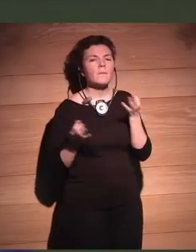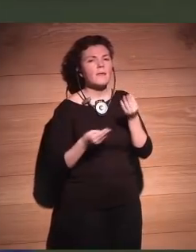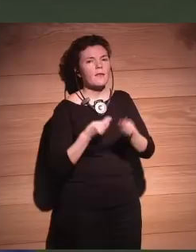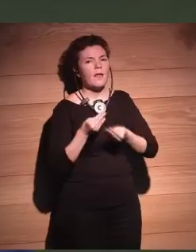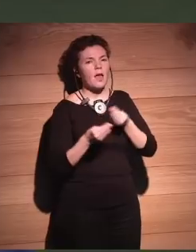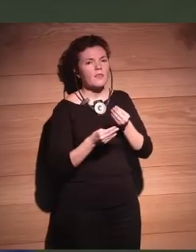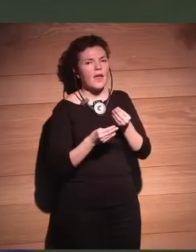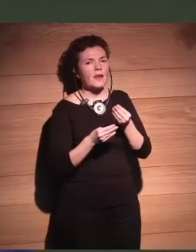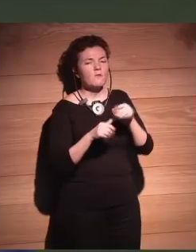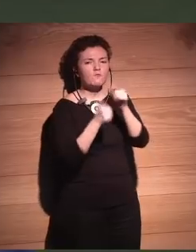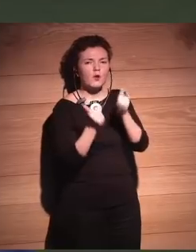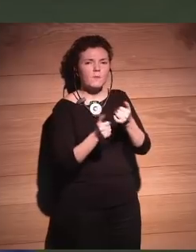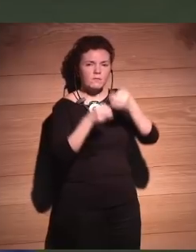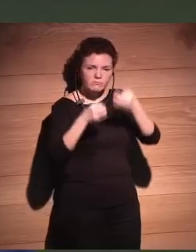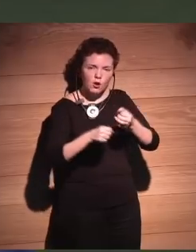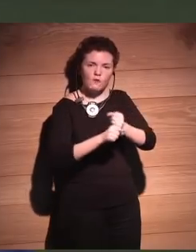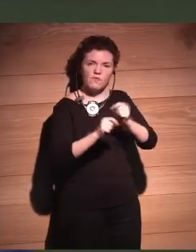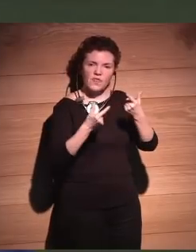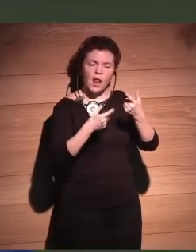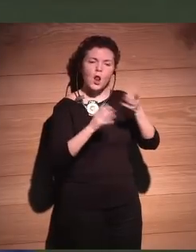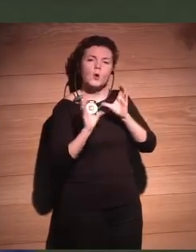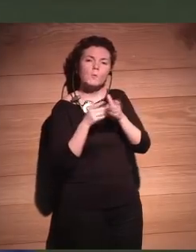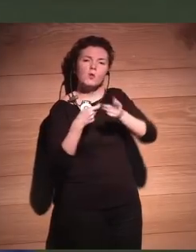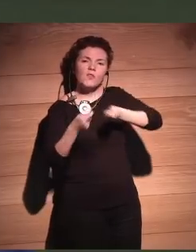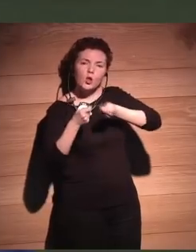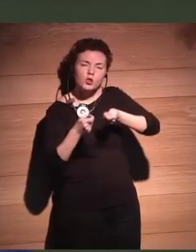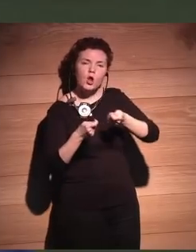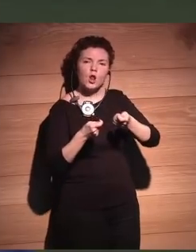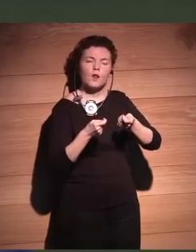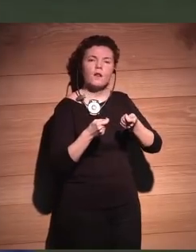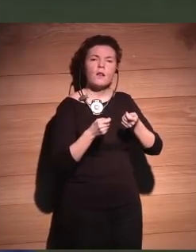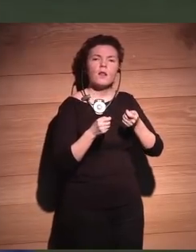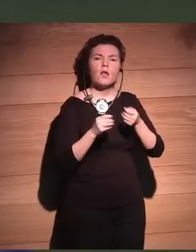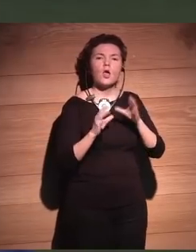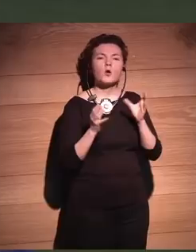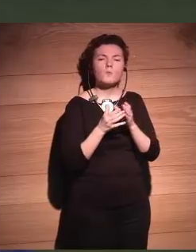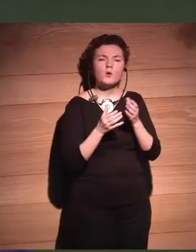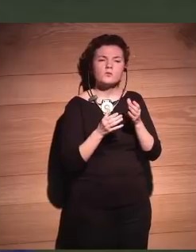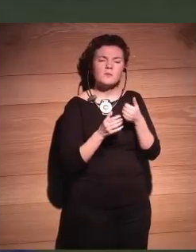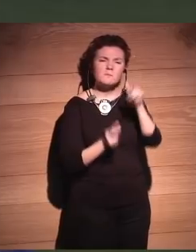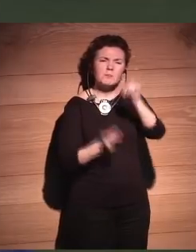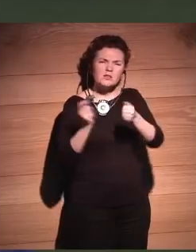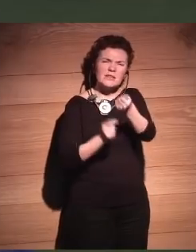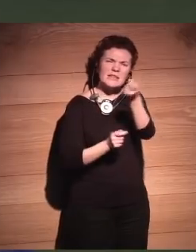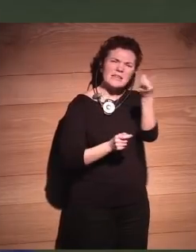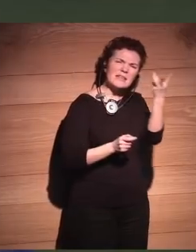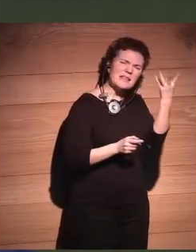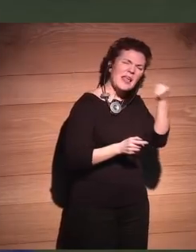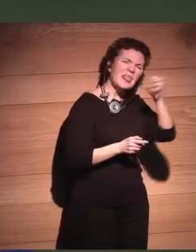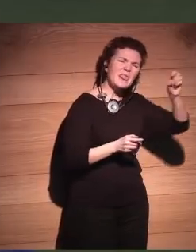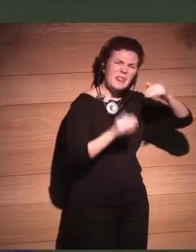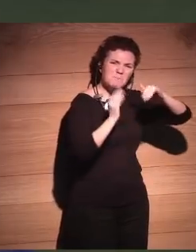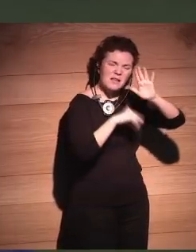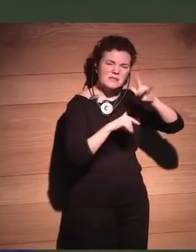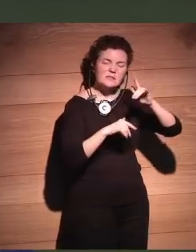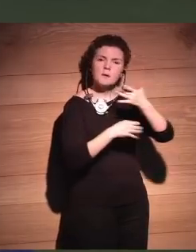hacerlo de forma científica, hay que hacerlo con grupos de control, hay que hacerlo con cientos de pacientes antes de poder decir que